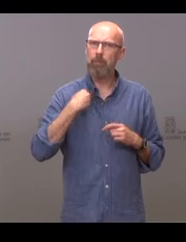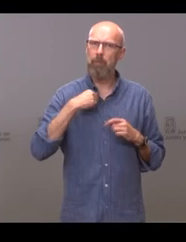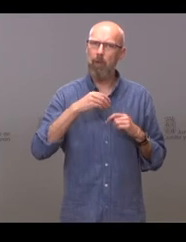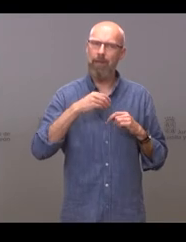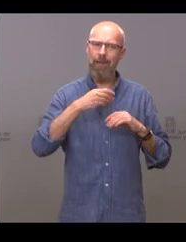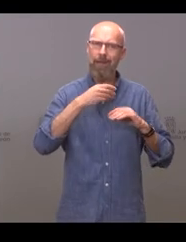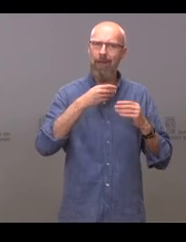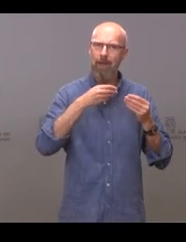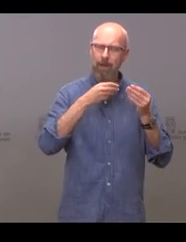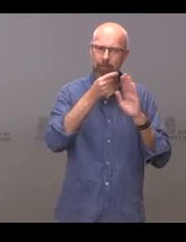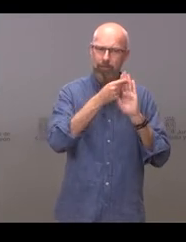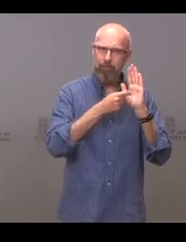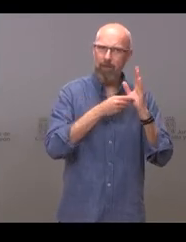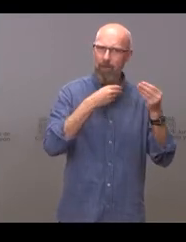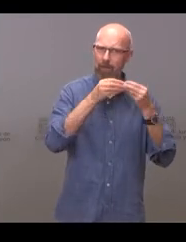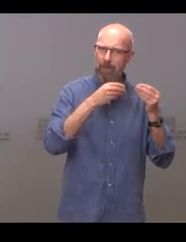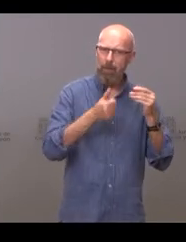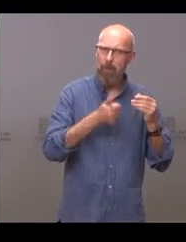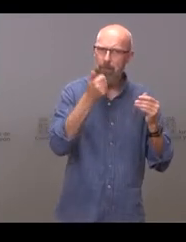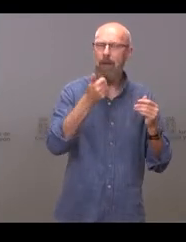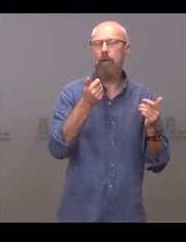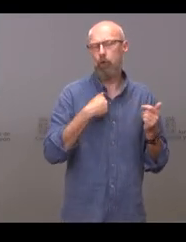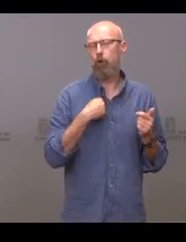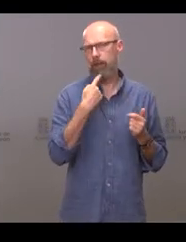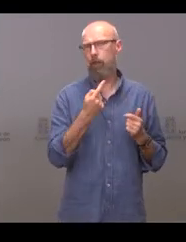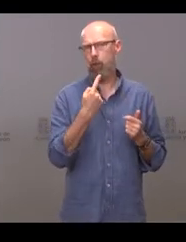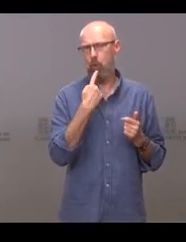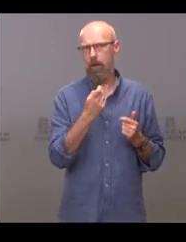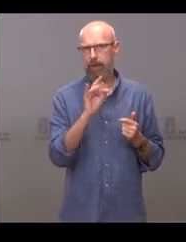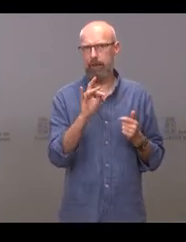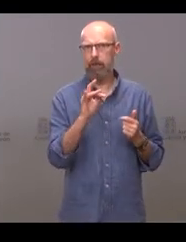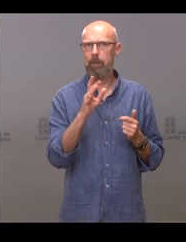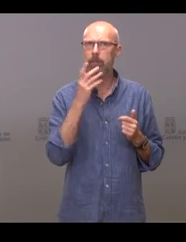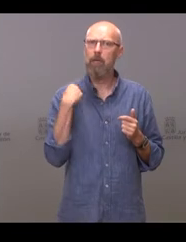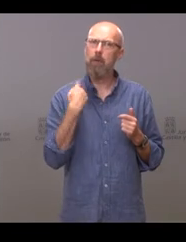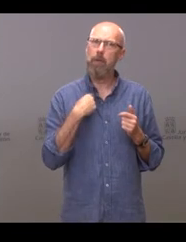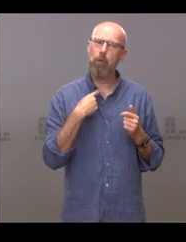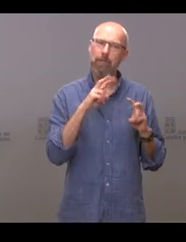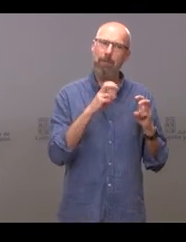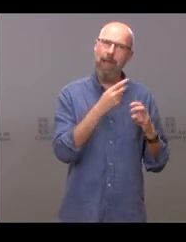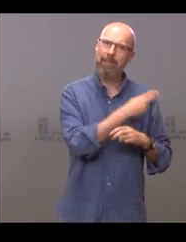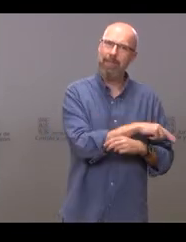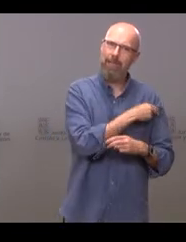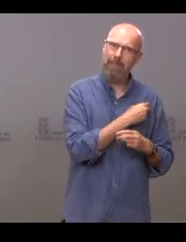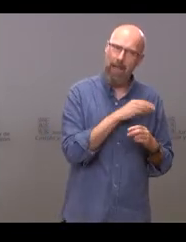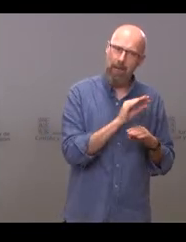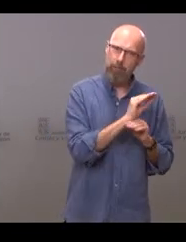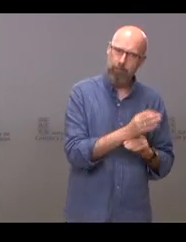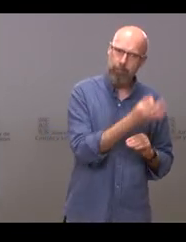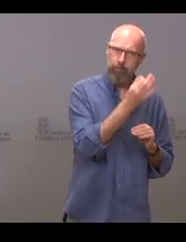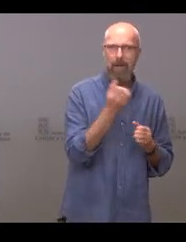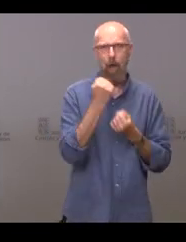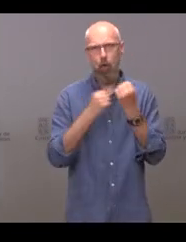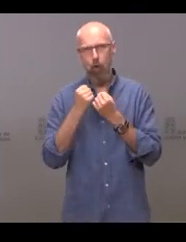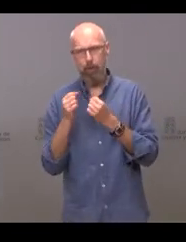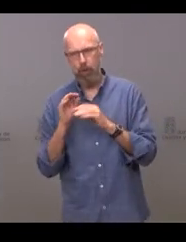nosotros siempre lo hemos dicho que nos gustaría que se compaginará más lo sanitario con lo económico las normas son las normas